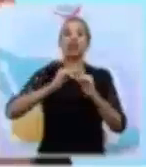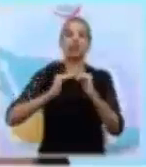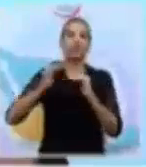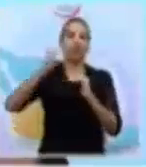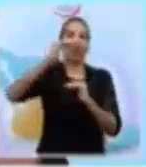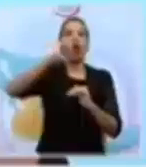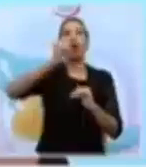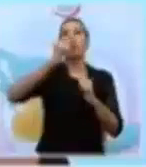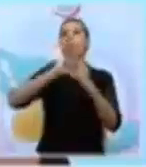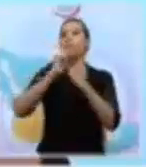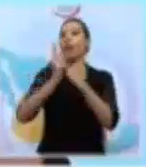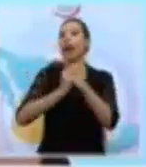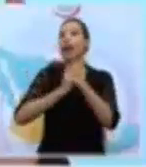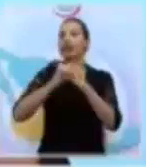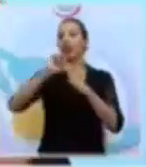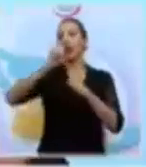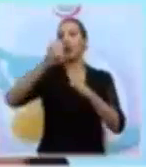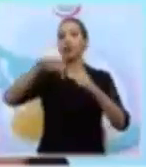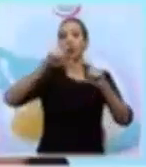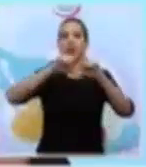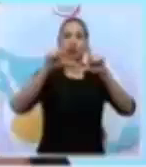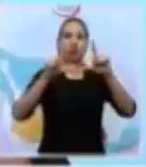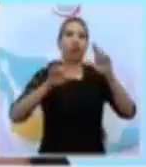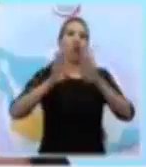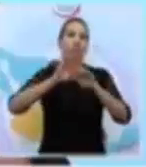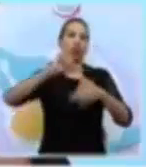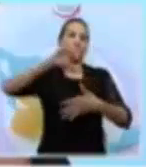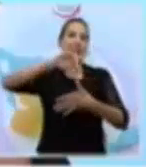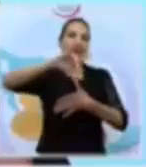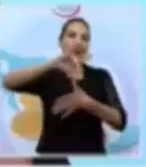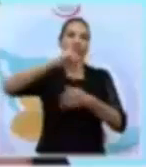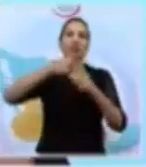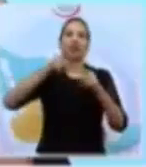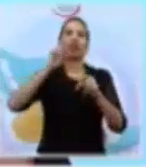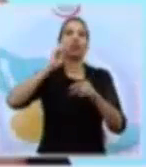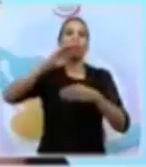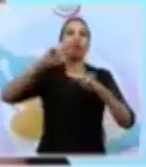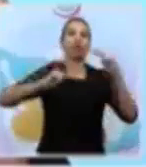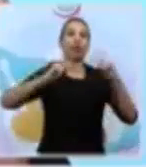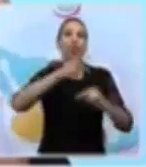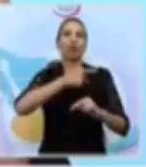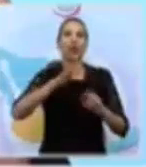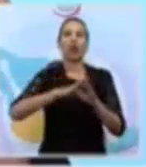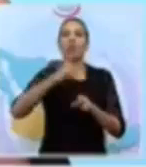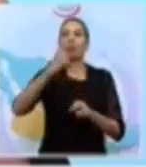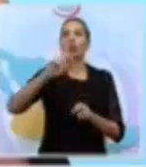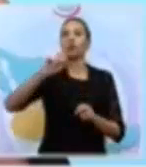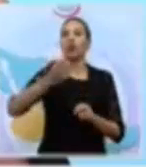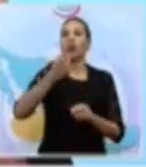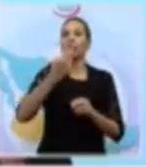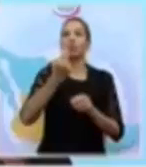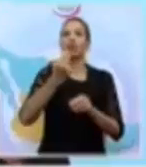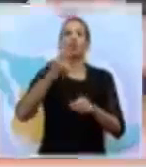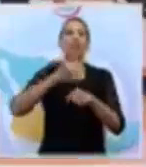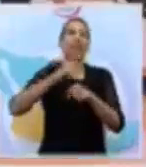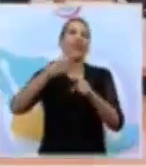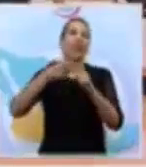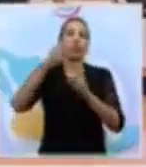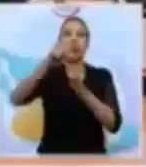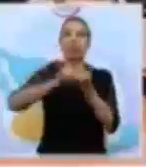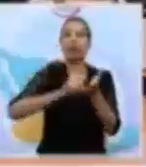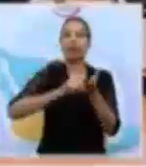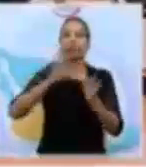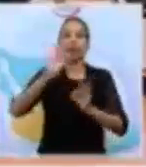los países en nuestra región que miden pobreza como mide el Banco Mundial a $1.25 al